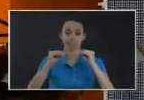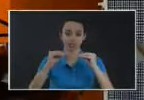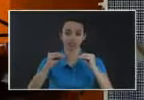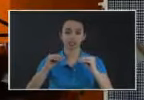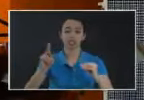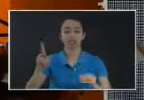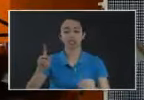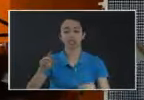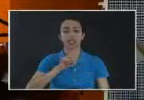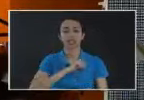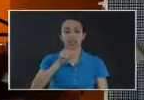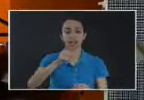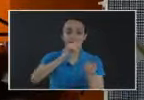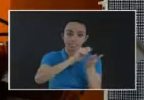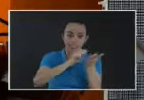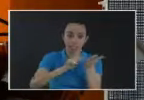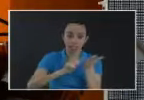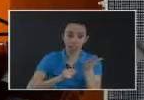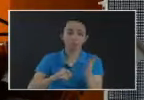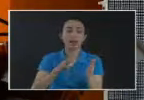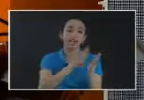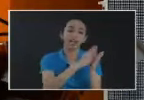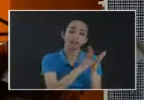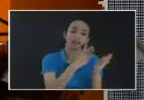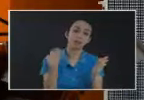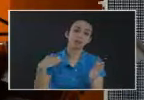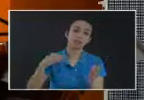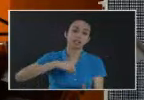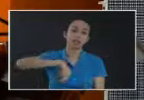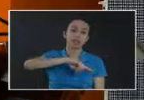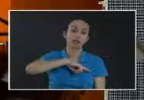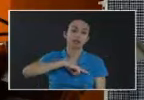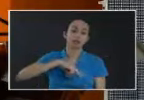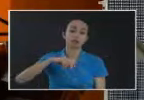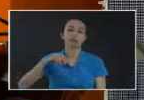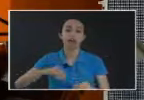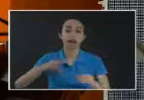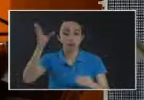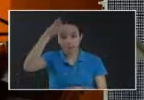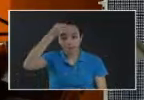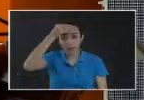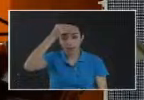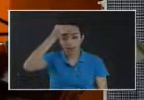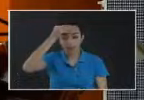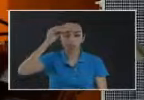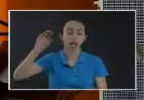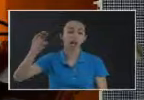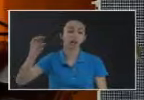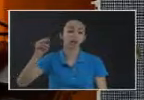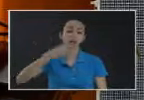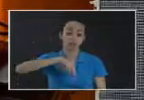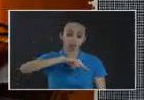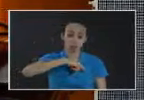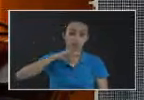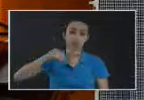quedó escrito en la Biblia para que nos sirva de enseñanza a los que vivimos en estos últimos